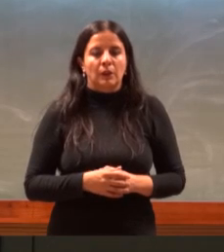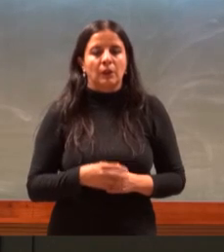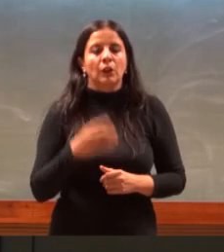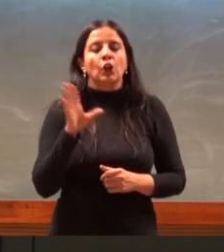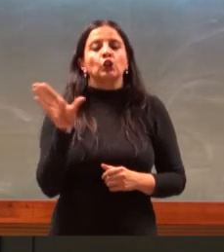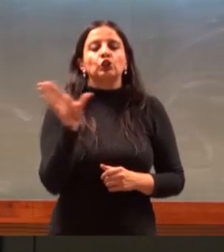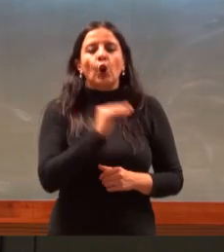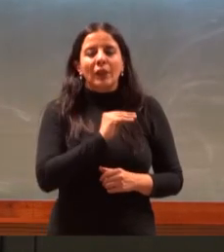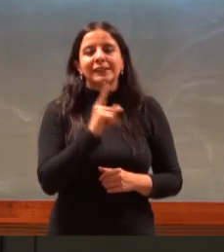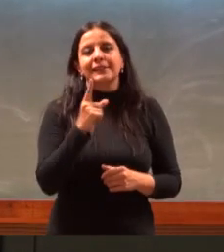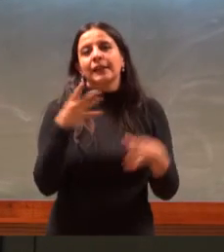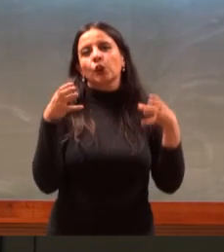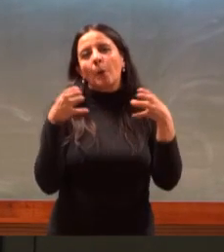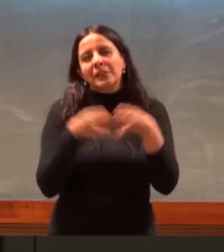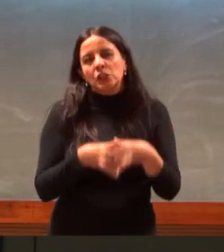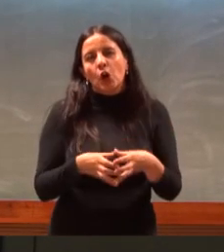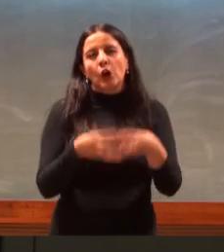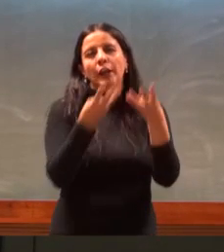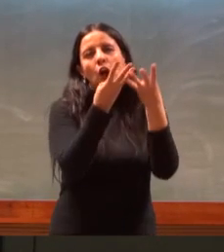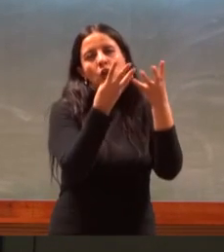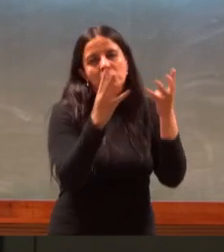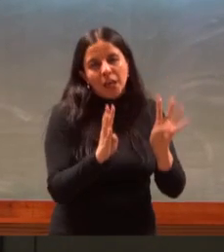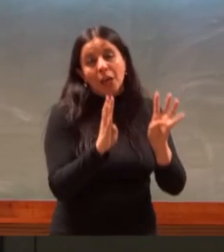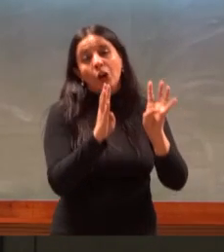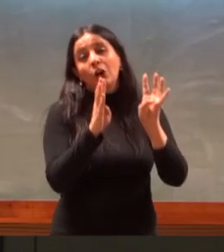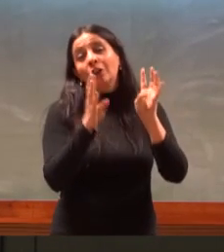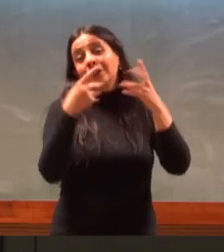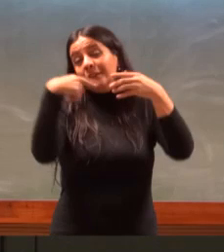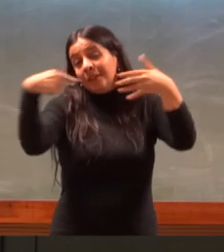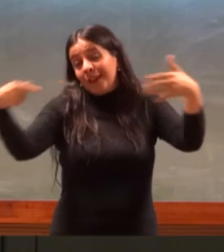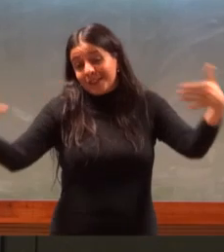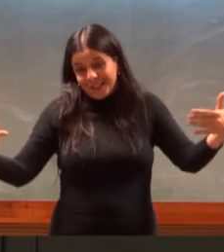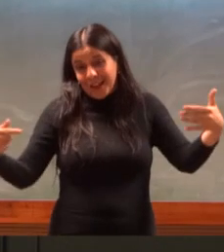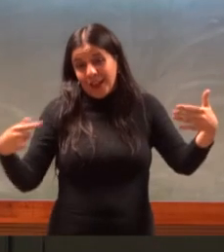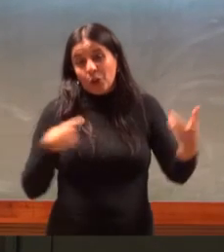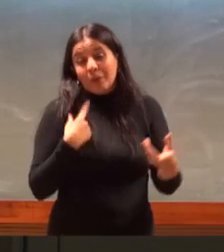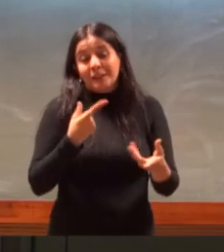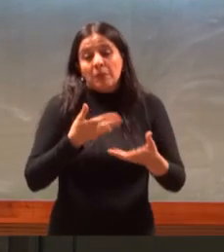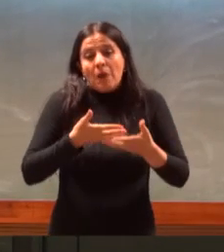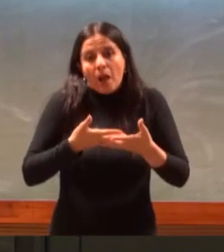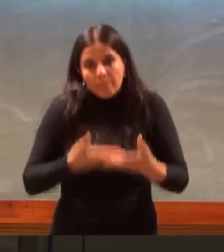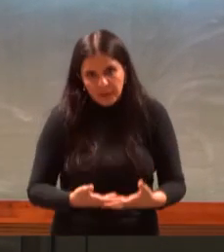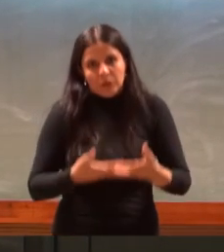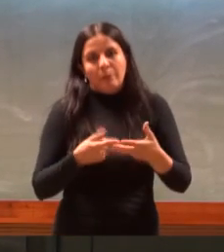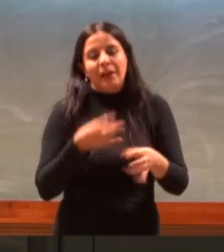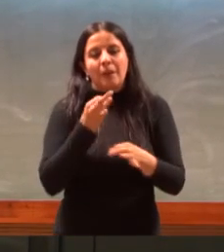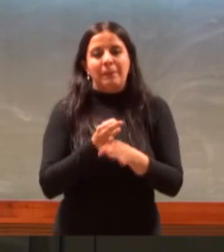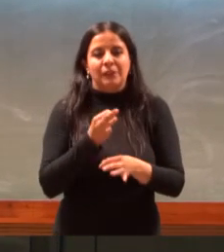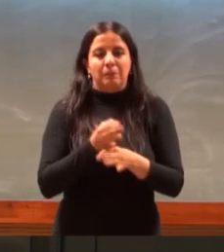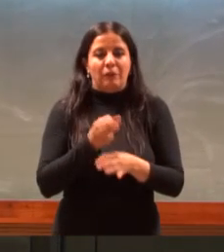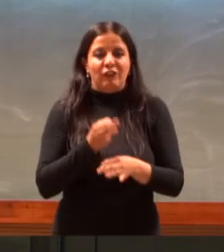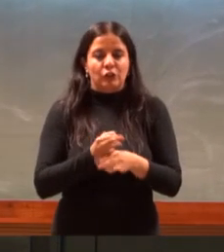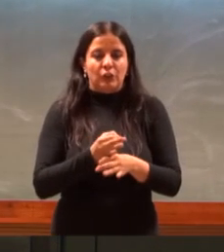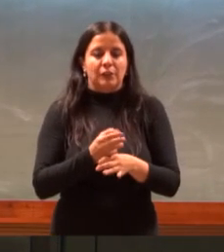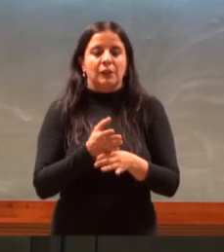consejos carreras nuevas etcétera no recargar las tareas del personal de la facultad repito todas esas